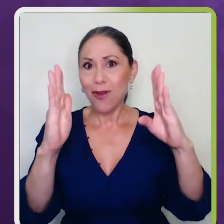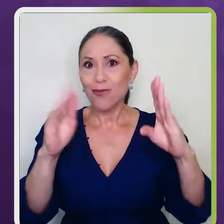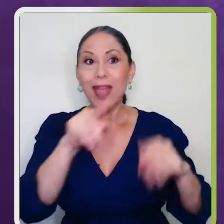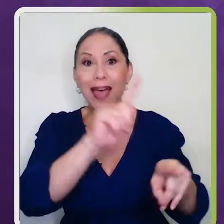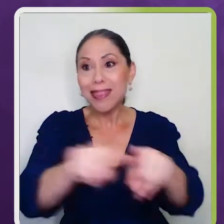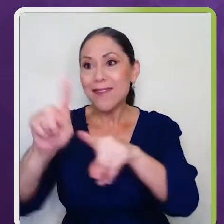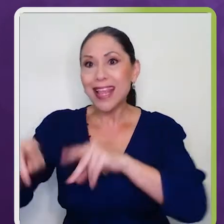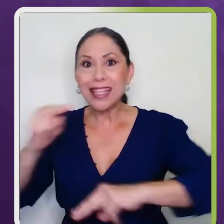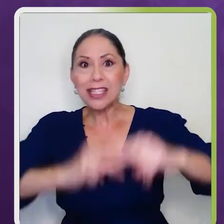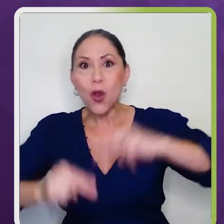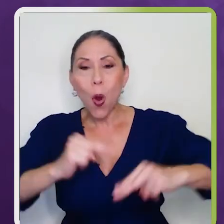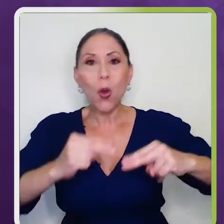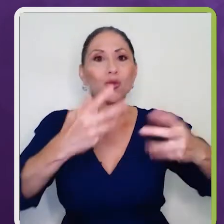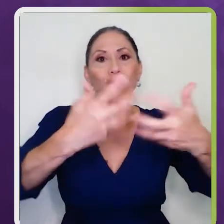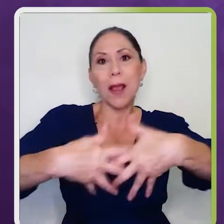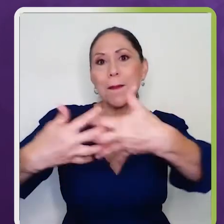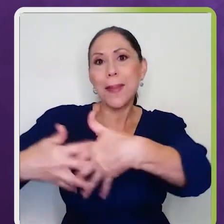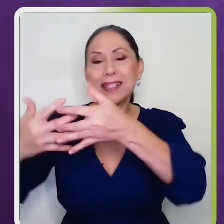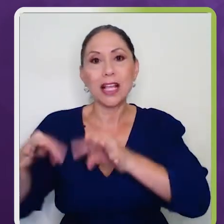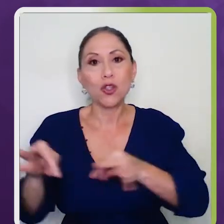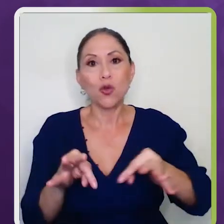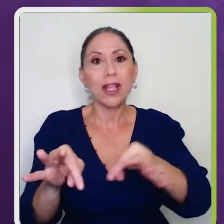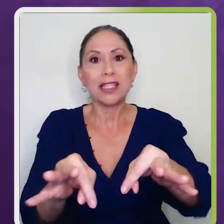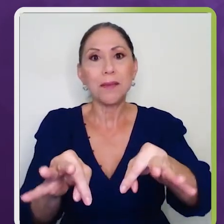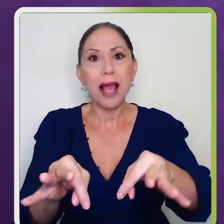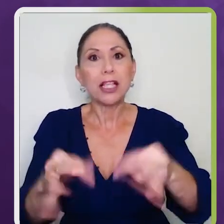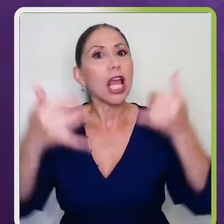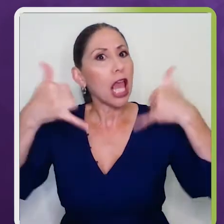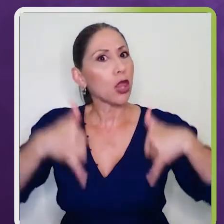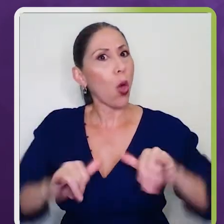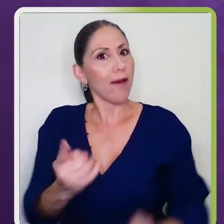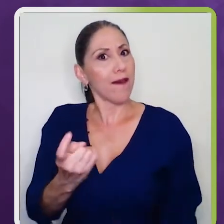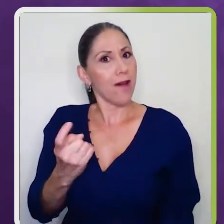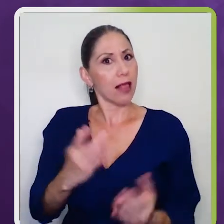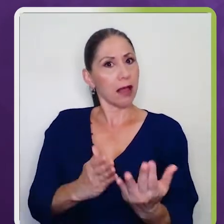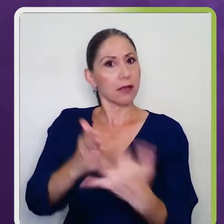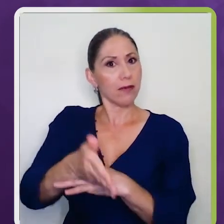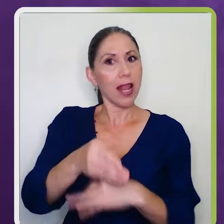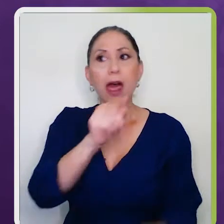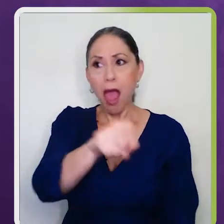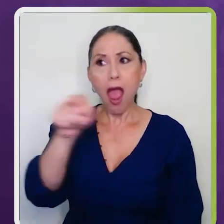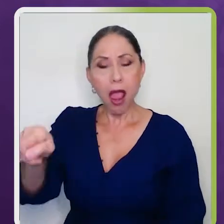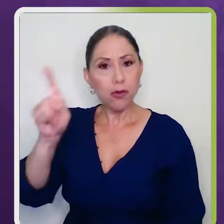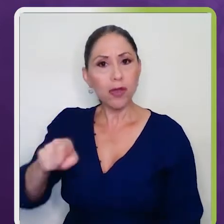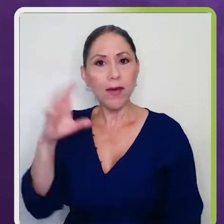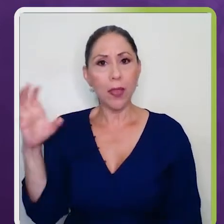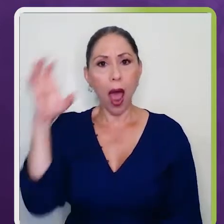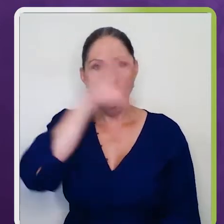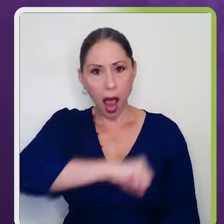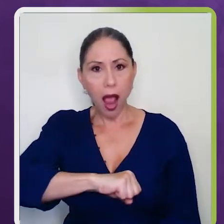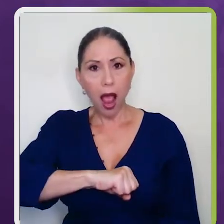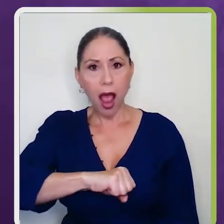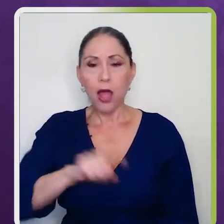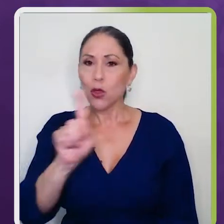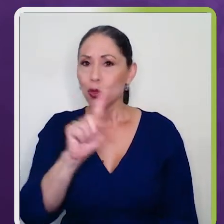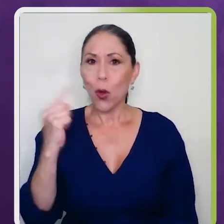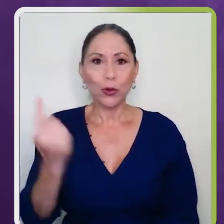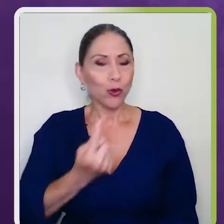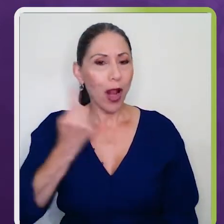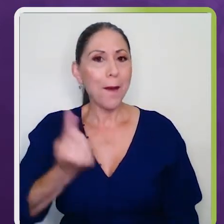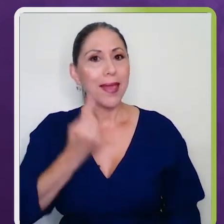empresas turísticas que aún no han apostado por esta accesibilidad, para darse cuenta que no es